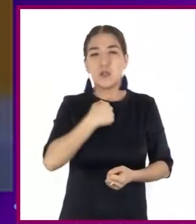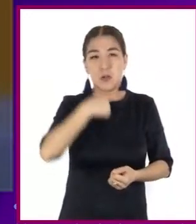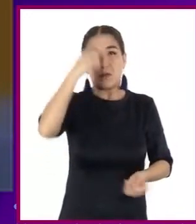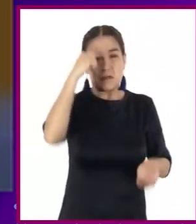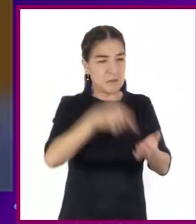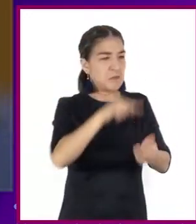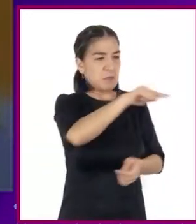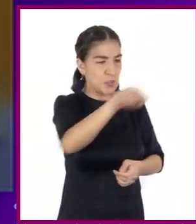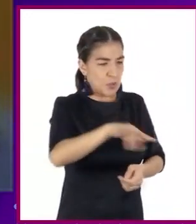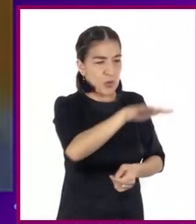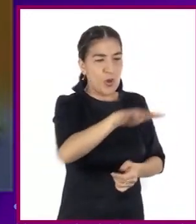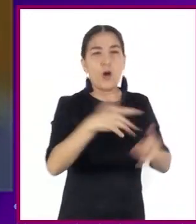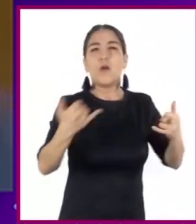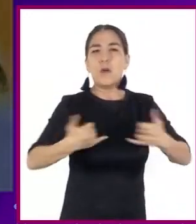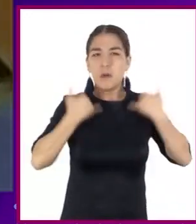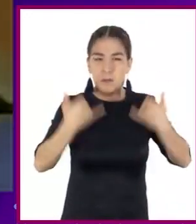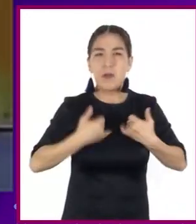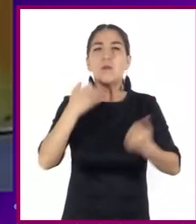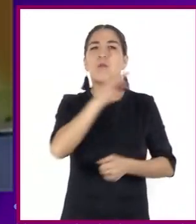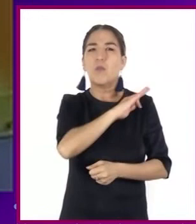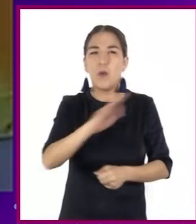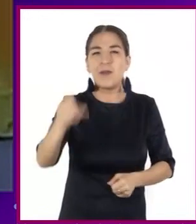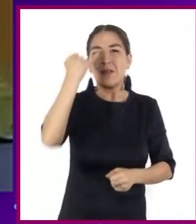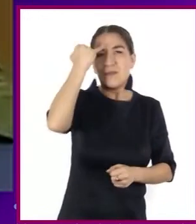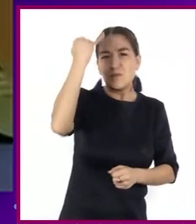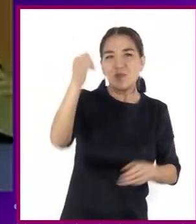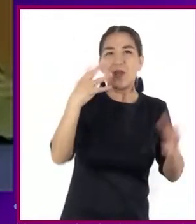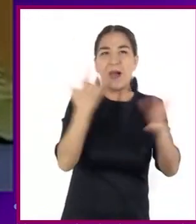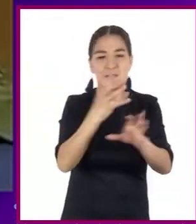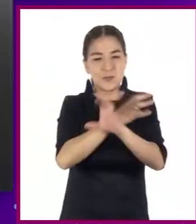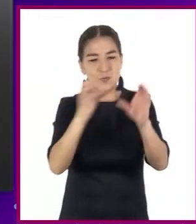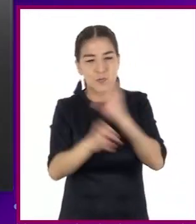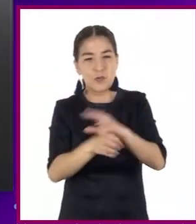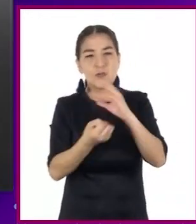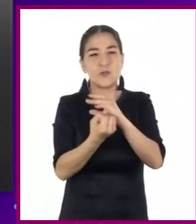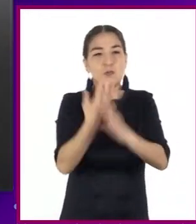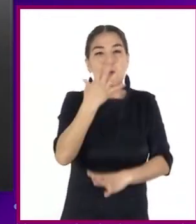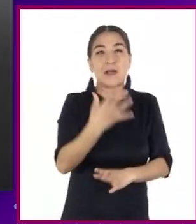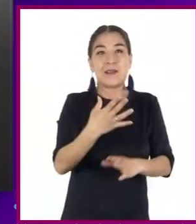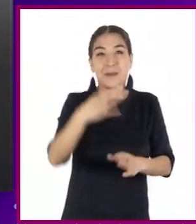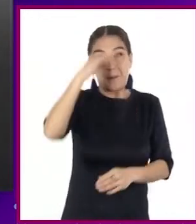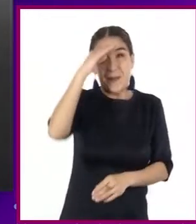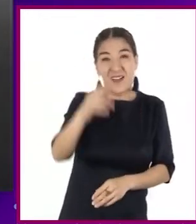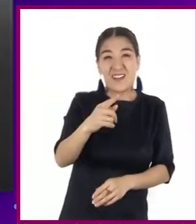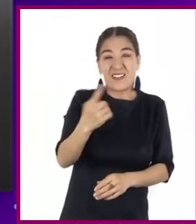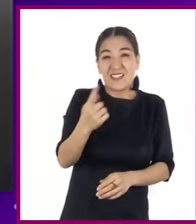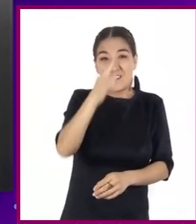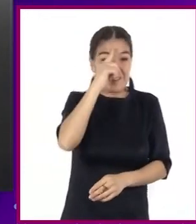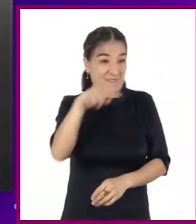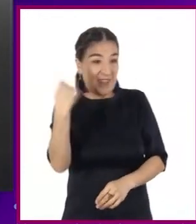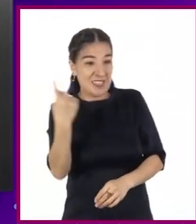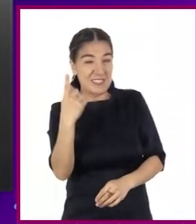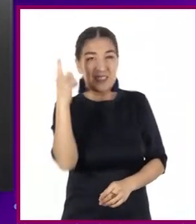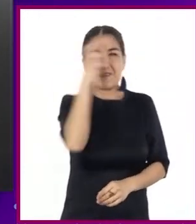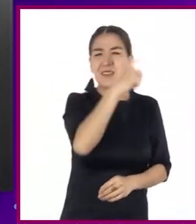tienen chance o tienen la posibilidad de crear nuevas cosas y que no es tan simple ni tan complejo a la vez.